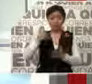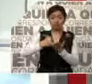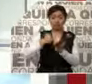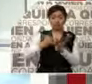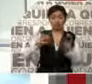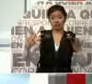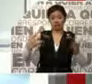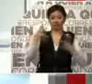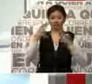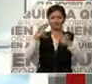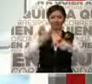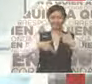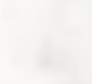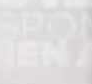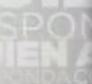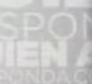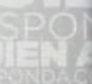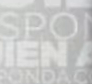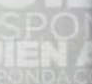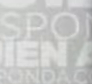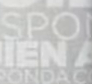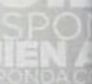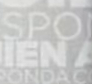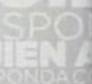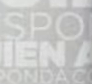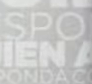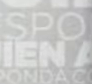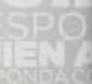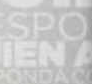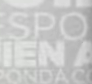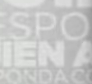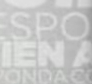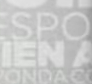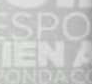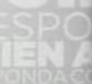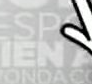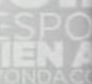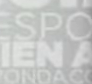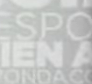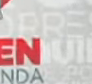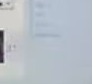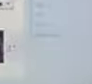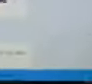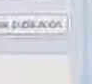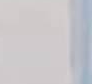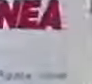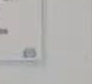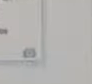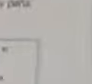una pausa y regresamos. A quien corresponda también se encuentra en Facebook.